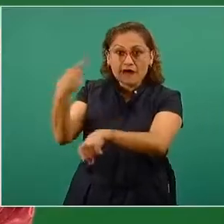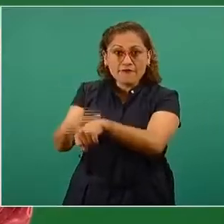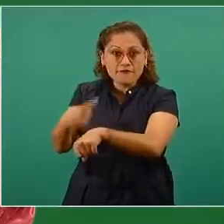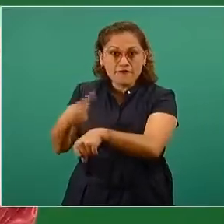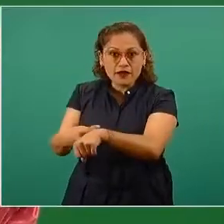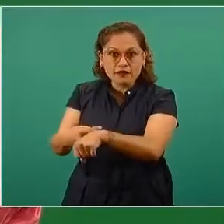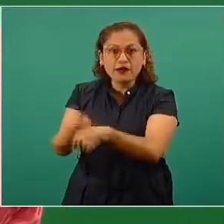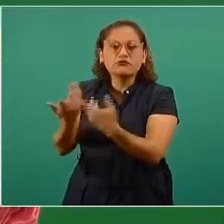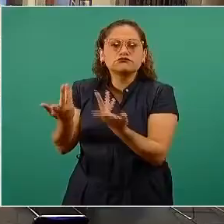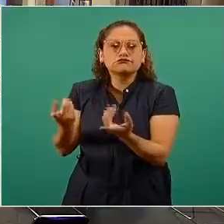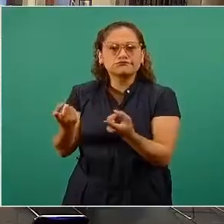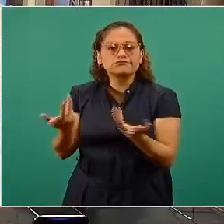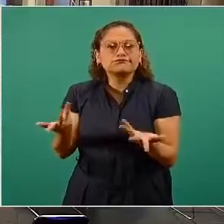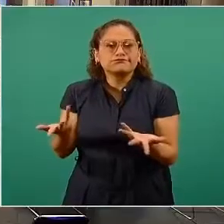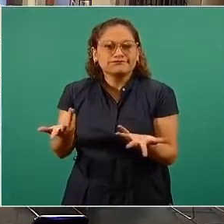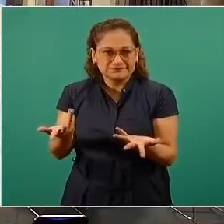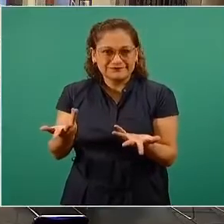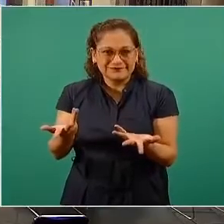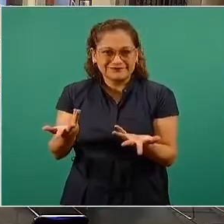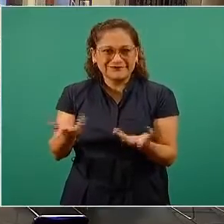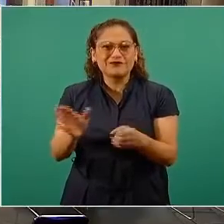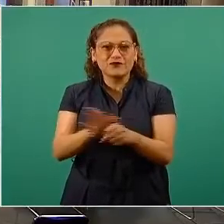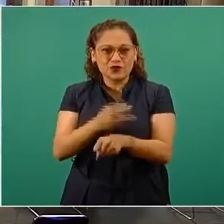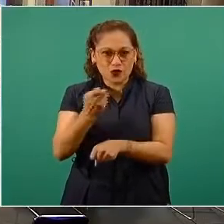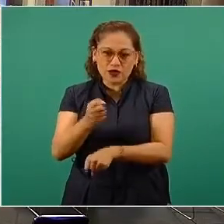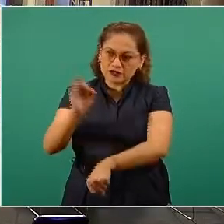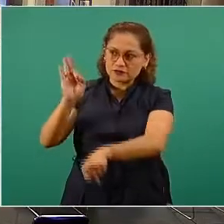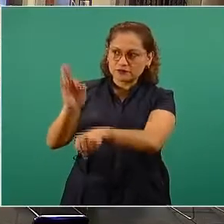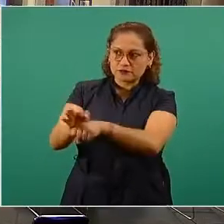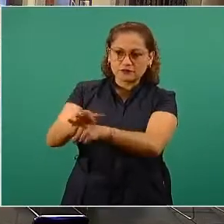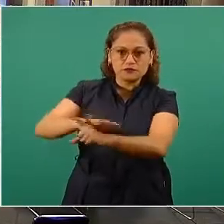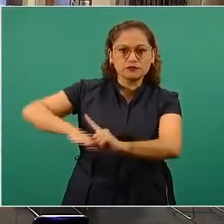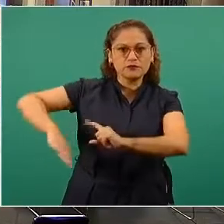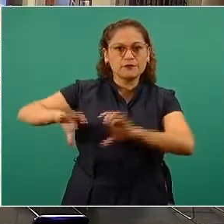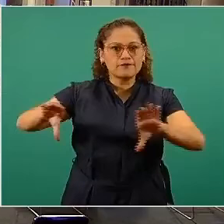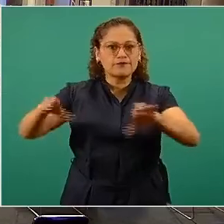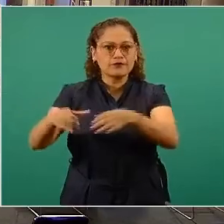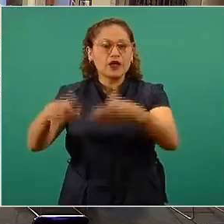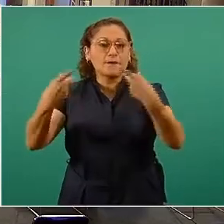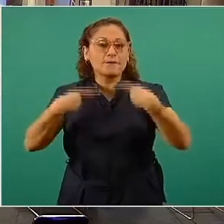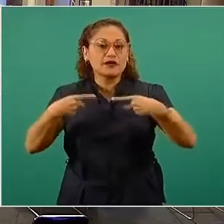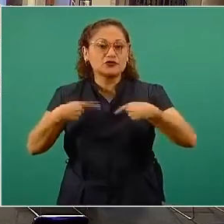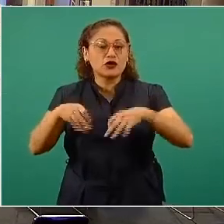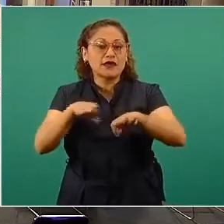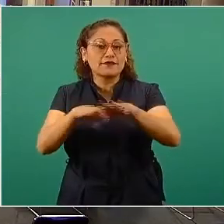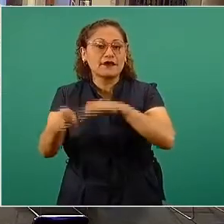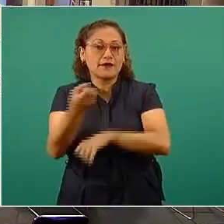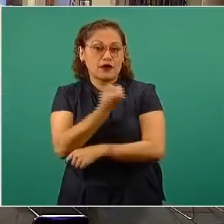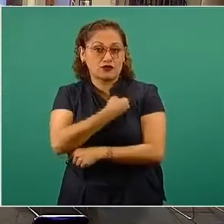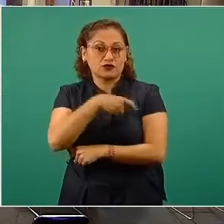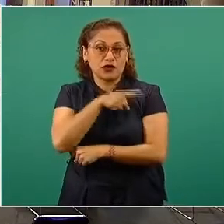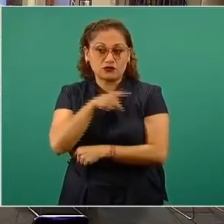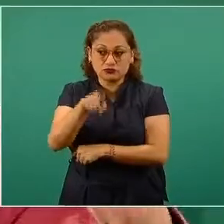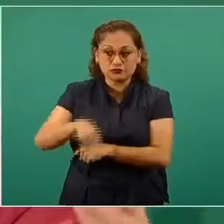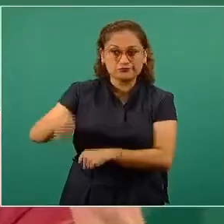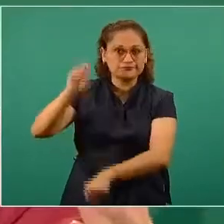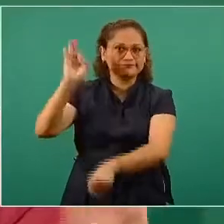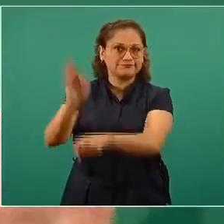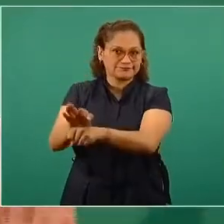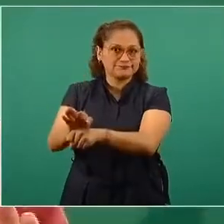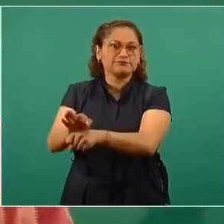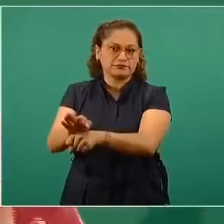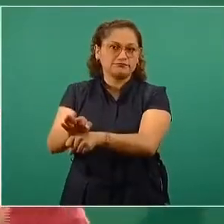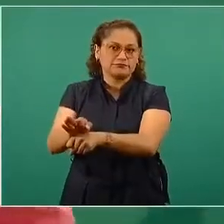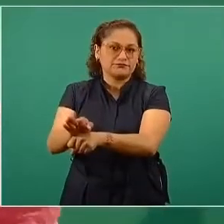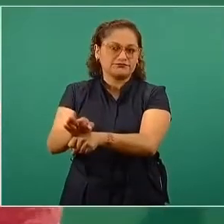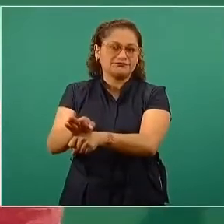médicas, enfermeras y enfermeros, y etcétera, nuestras compañeras y compañeros trabajadores de la salud, pero además, desde el punto de